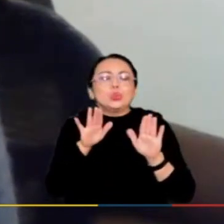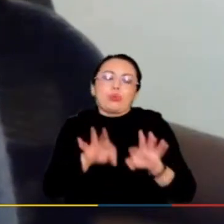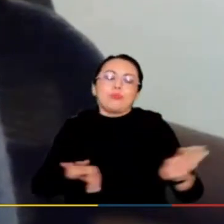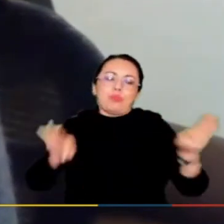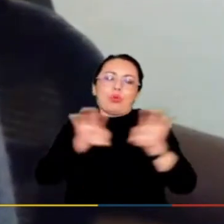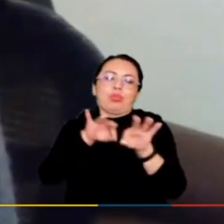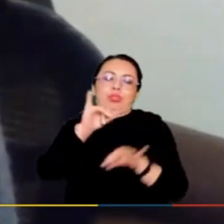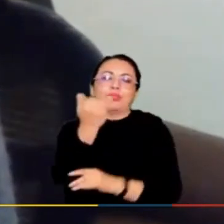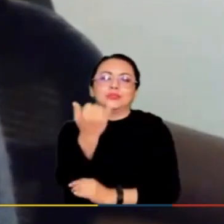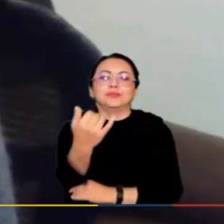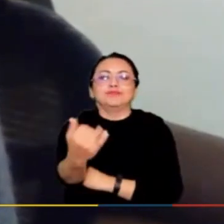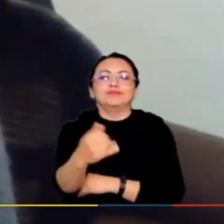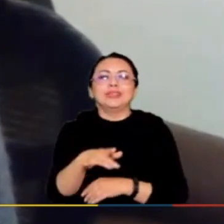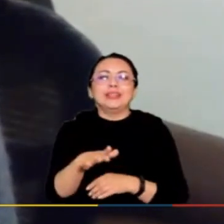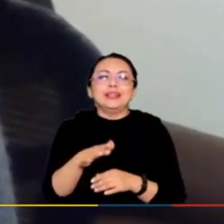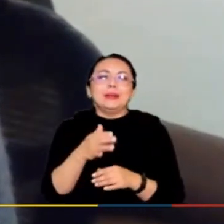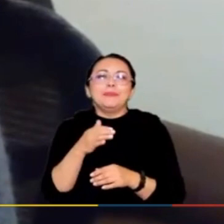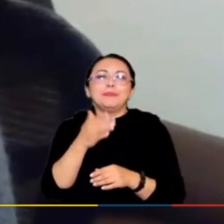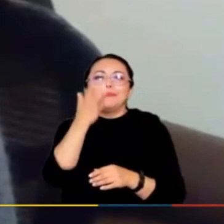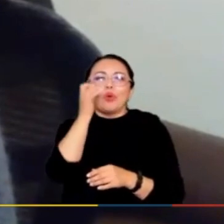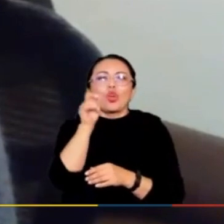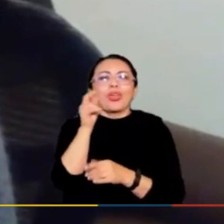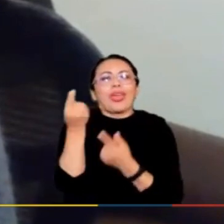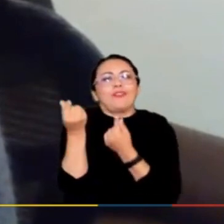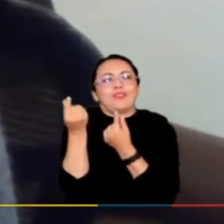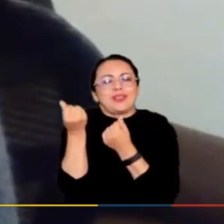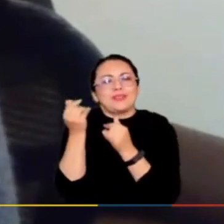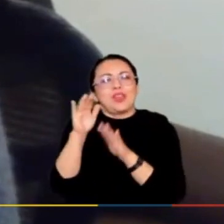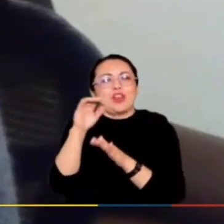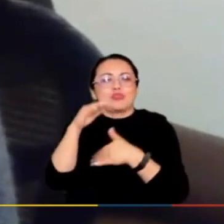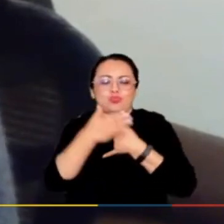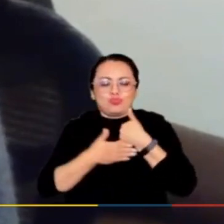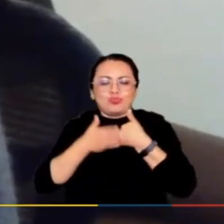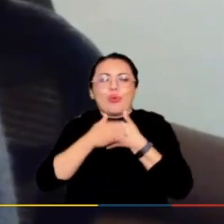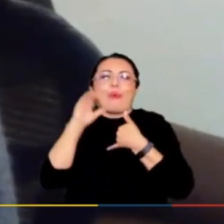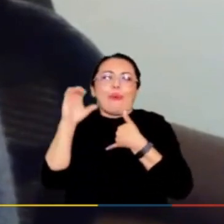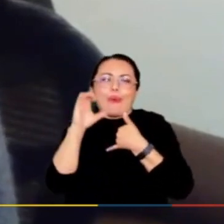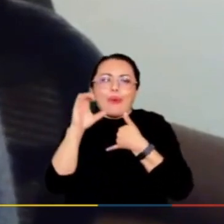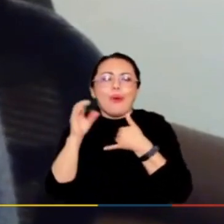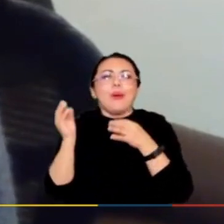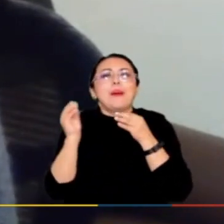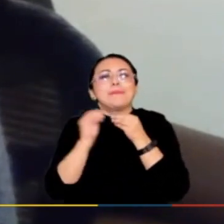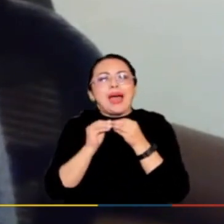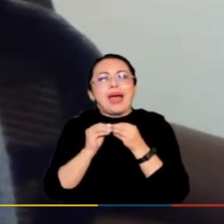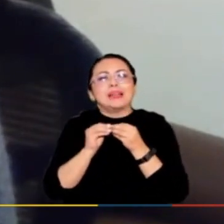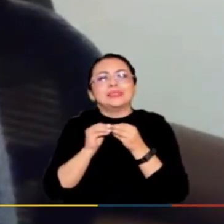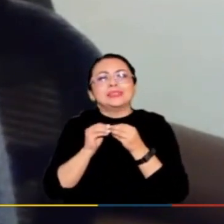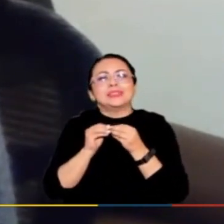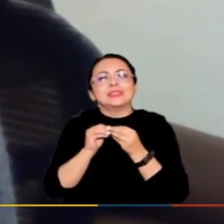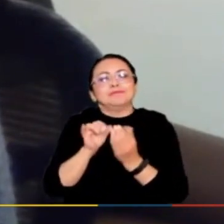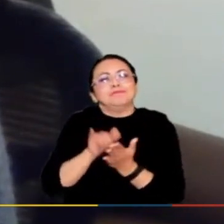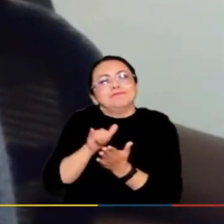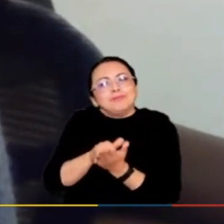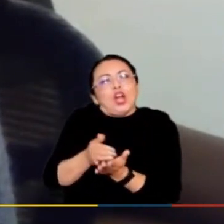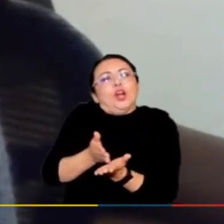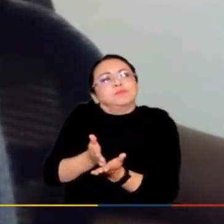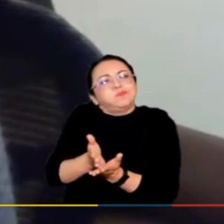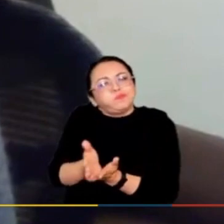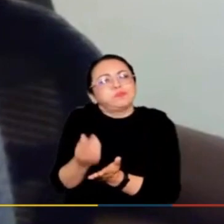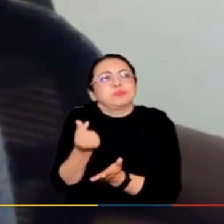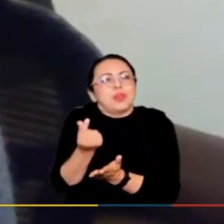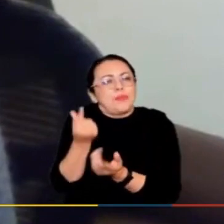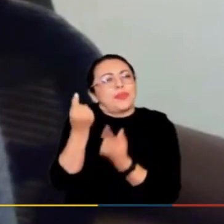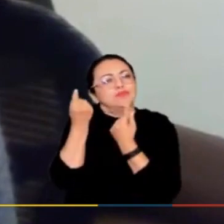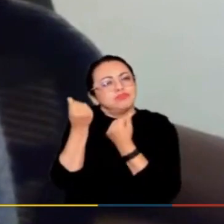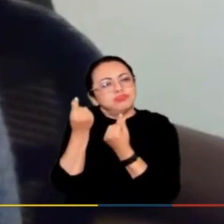importante dentro de la estabilidad financiera del país y dentro de la estabilidad macroeconómica y sostenibilidad de la financiación del